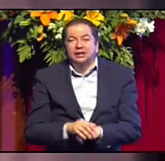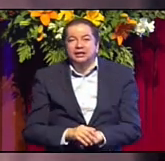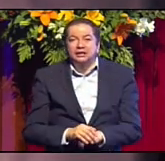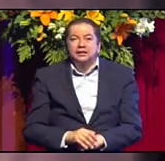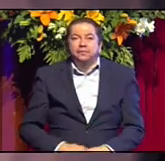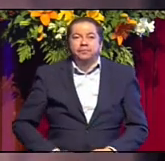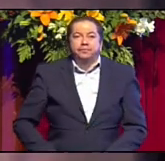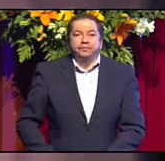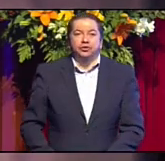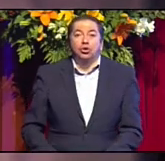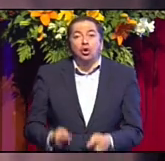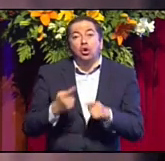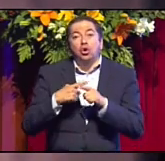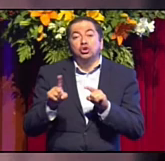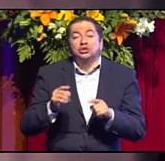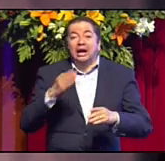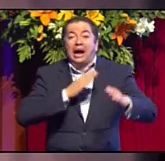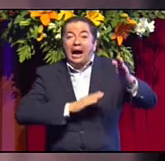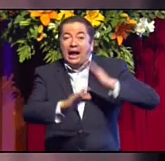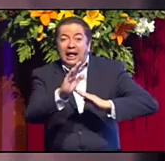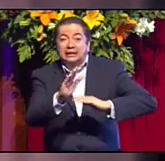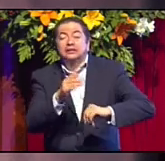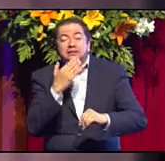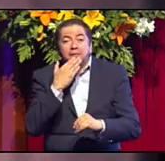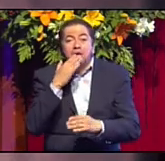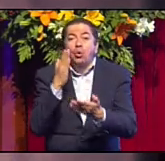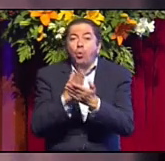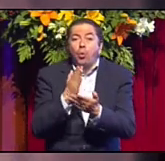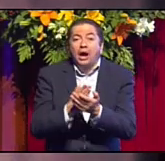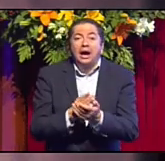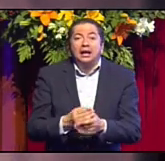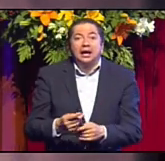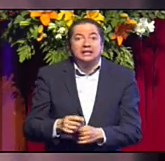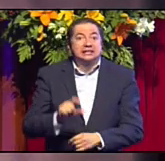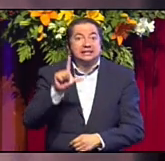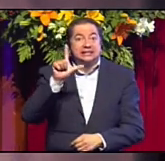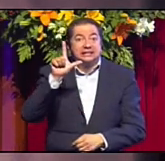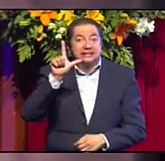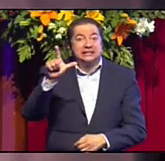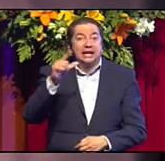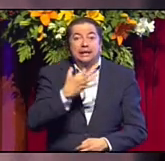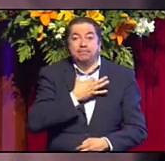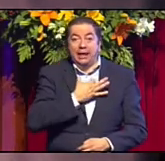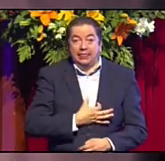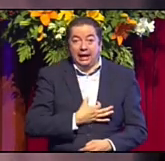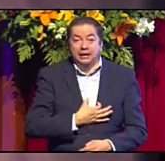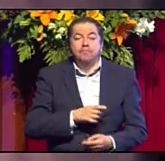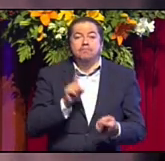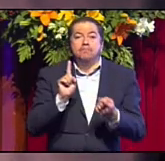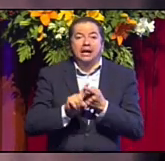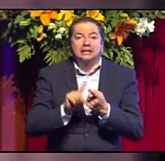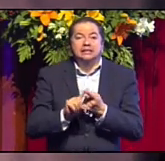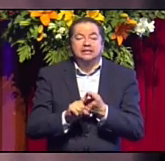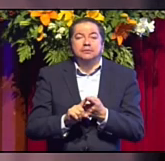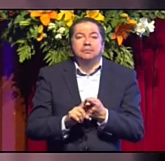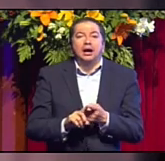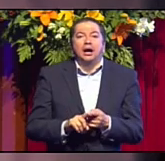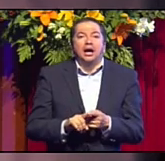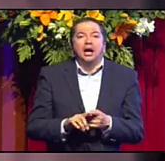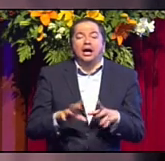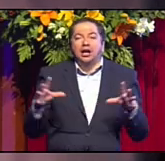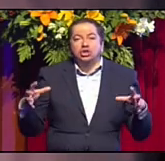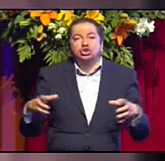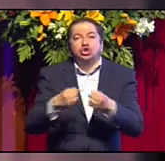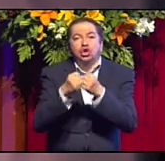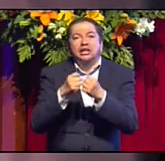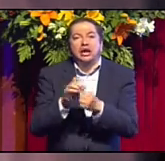escuela Kenpo Karate, por colocar alguna, en Vicuña, que obtiene 17 medallas para participar en el torneo de los Vilos.